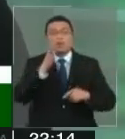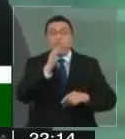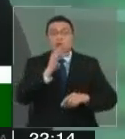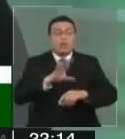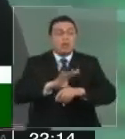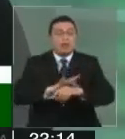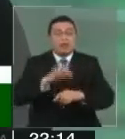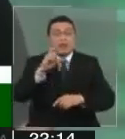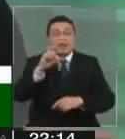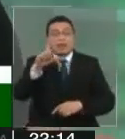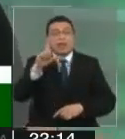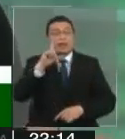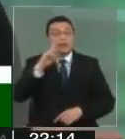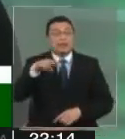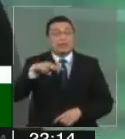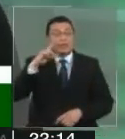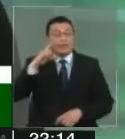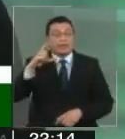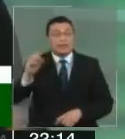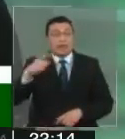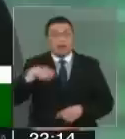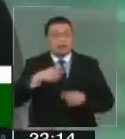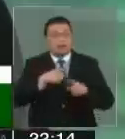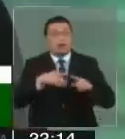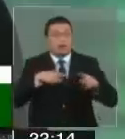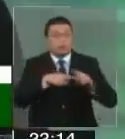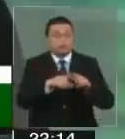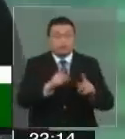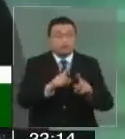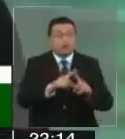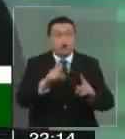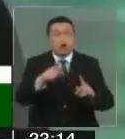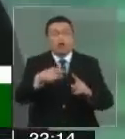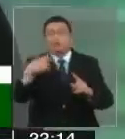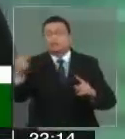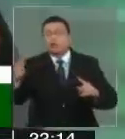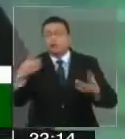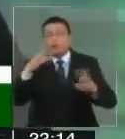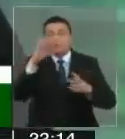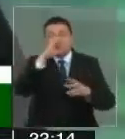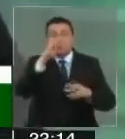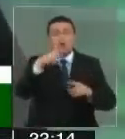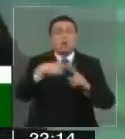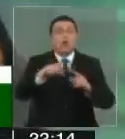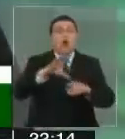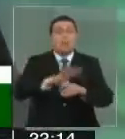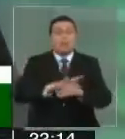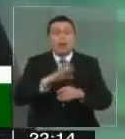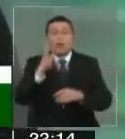clínica, la clínica en la que íbamos a parir no era. Así que buscando un hospital,